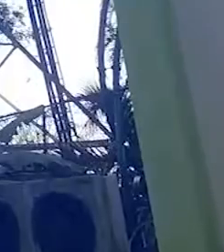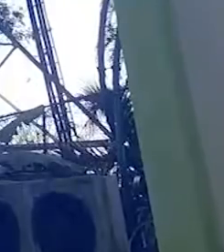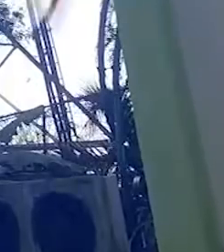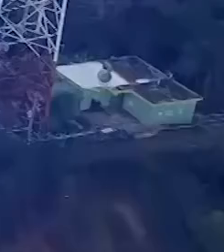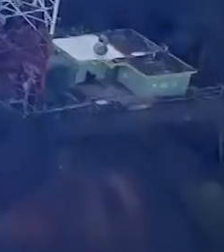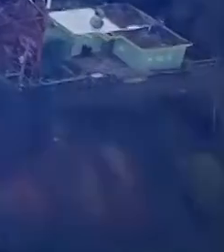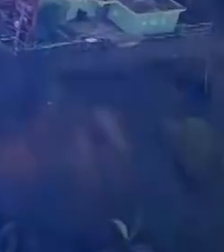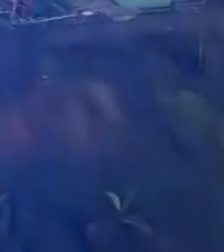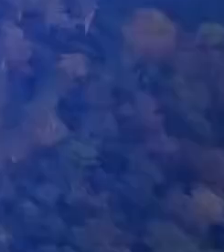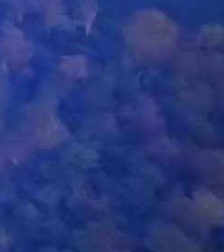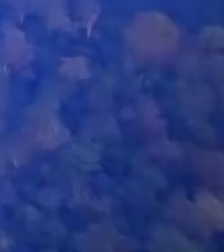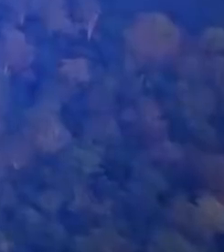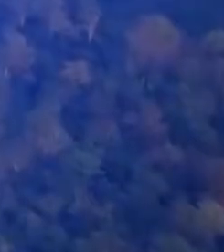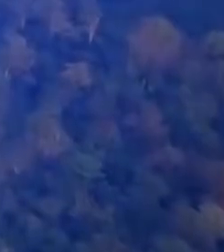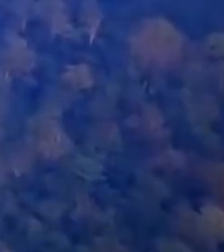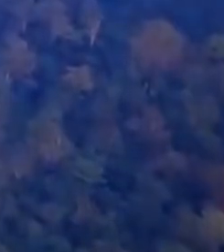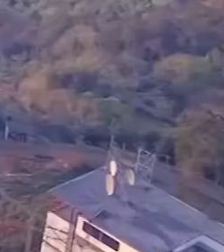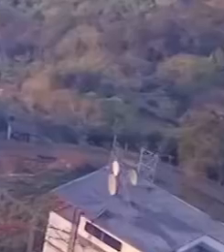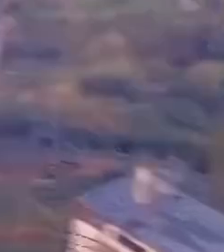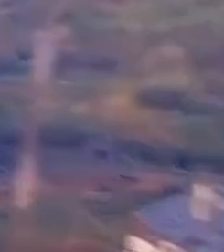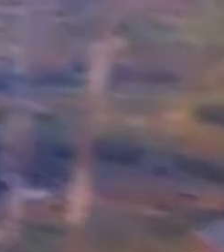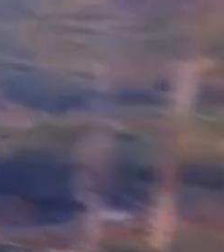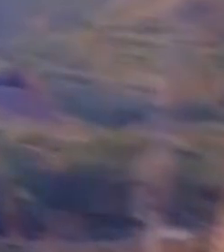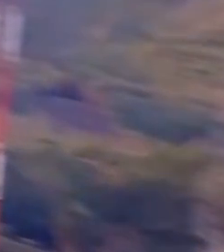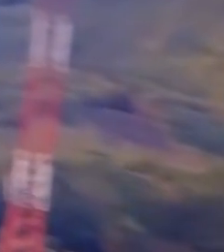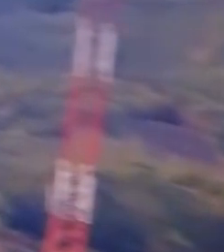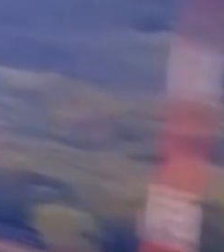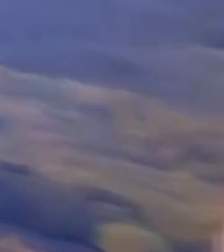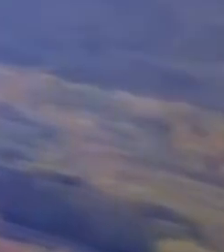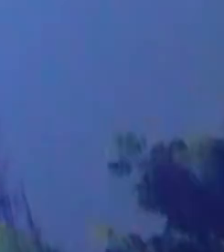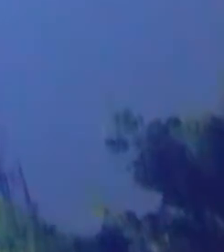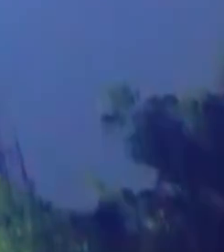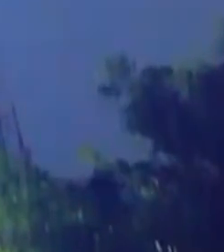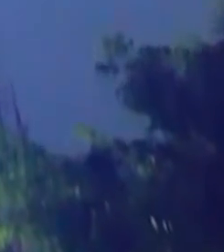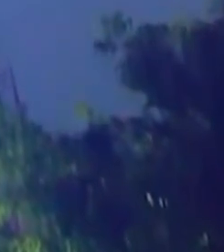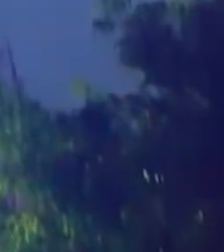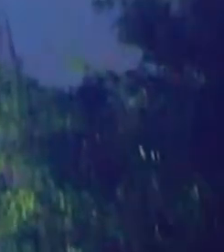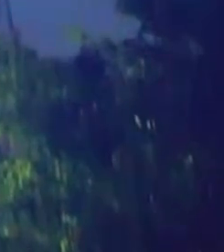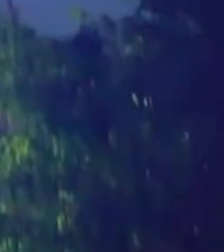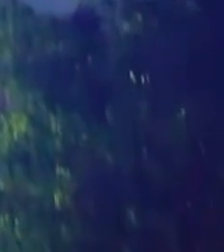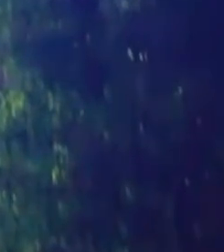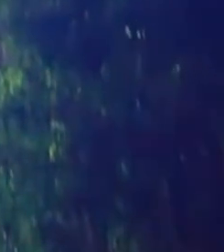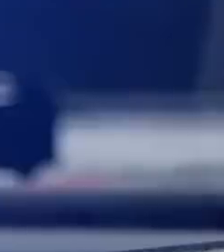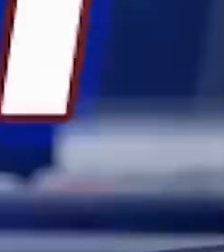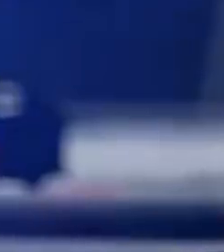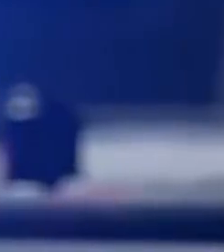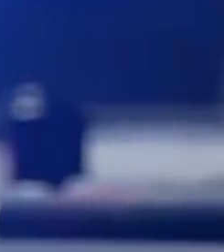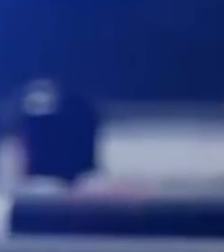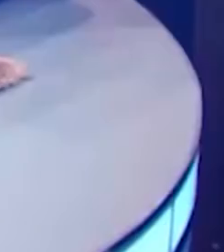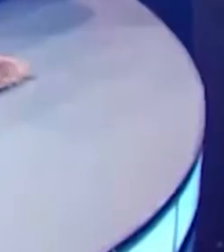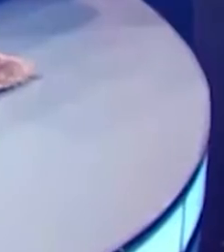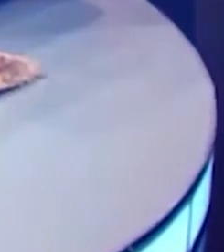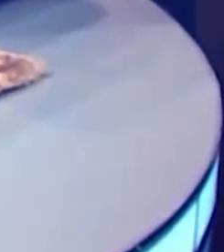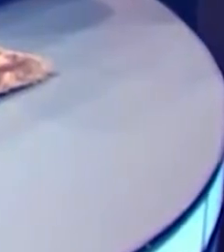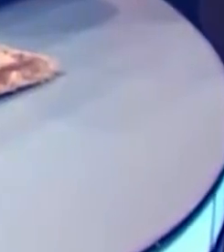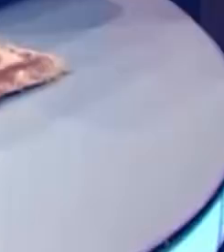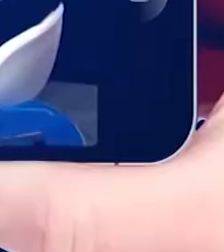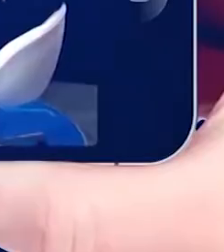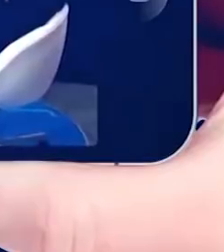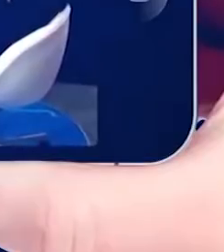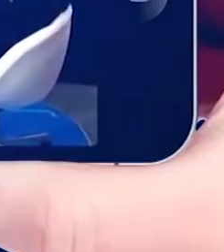Más cobertura. Nos aprestamos a tener tecnología 5G. Nueva y mejor imagen.